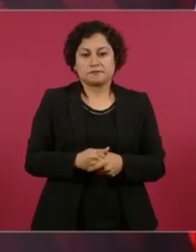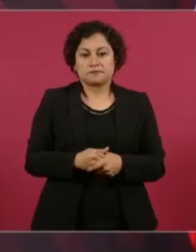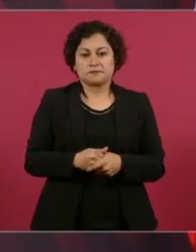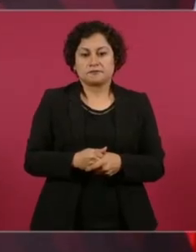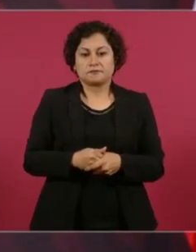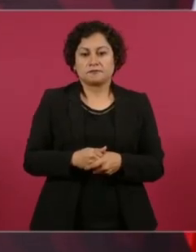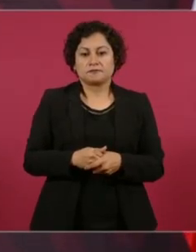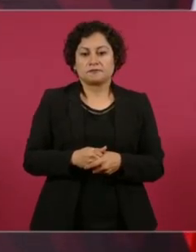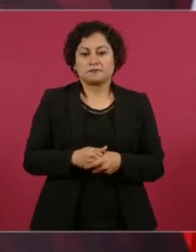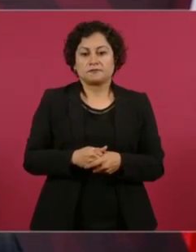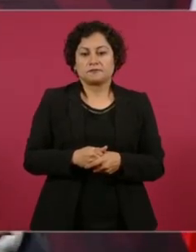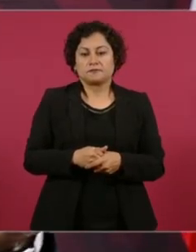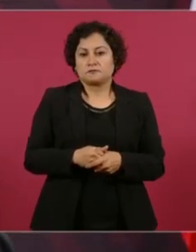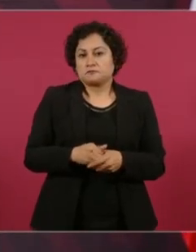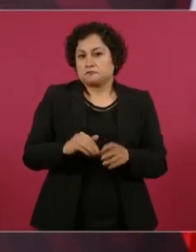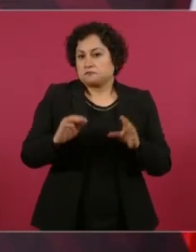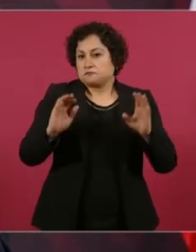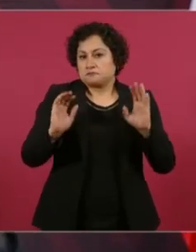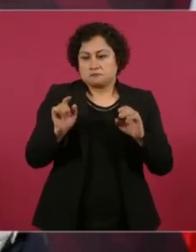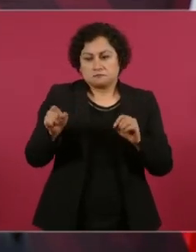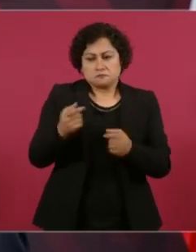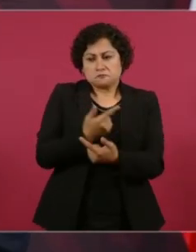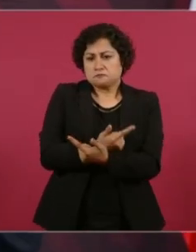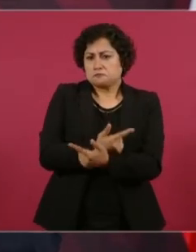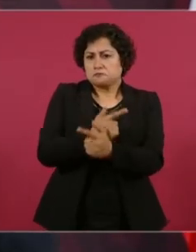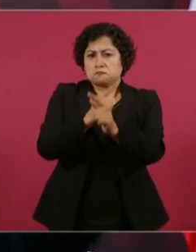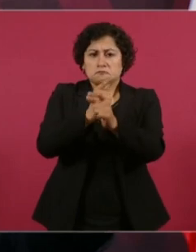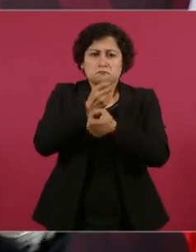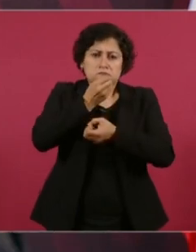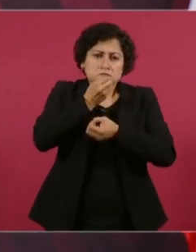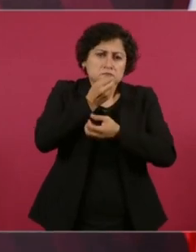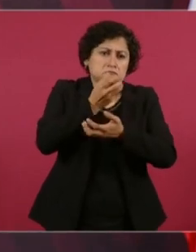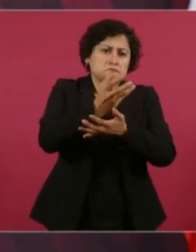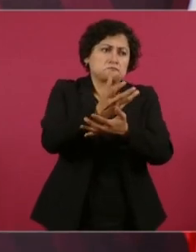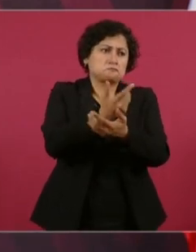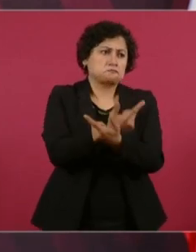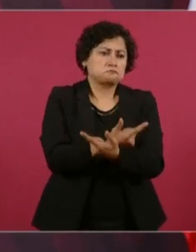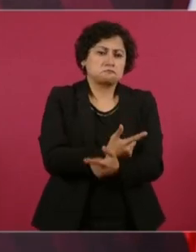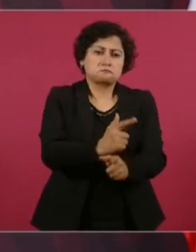con toda la libertad para expresarse, para manifestarse.